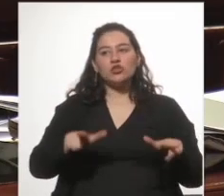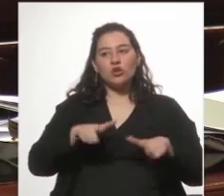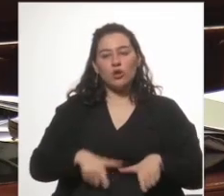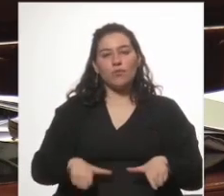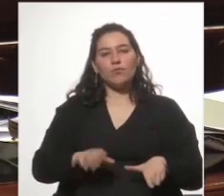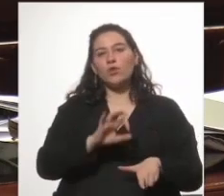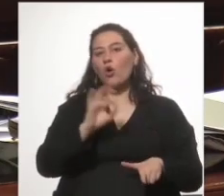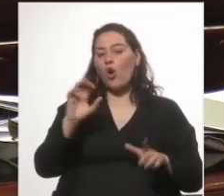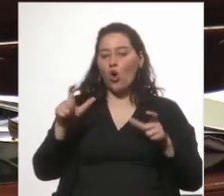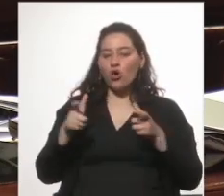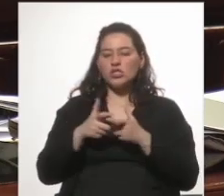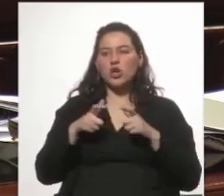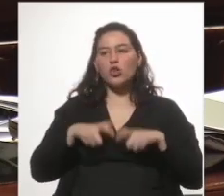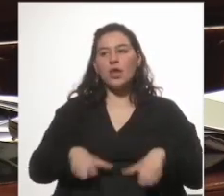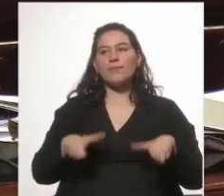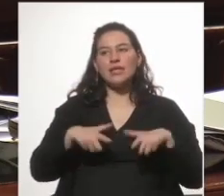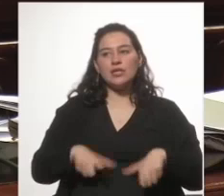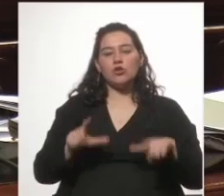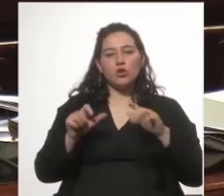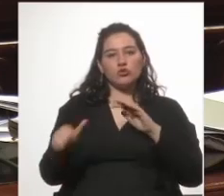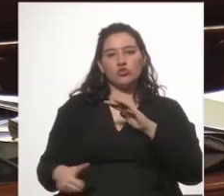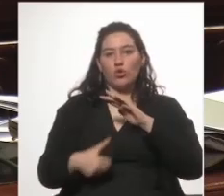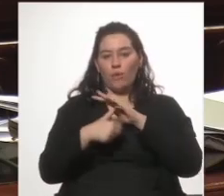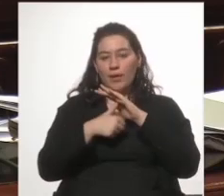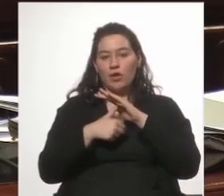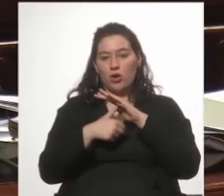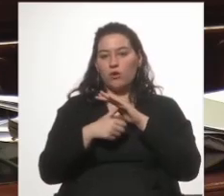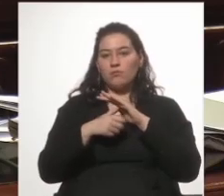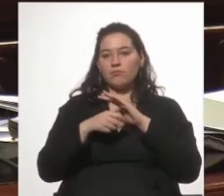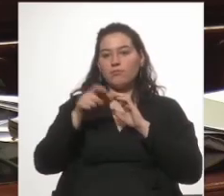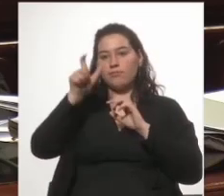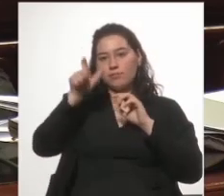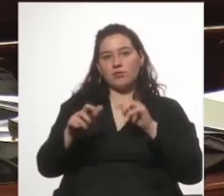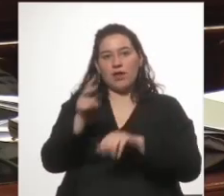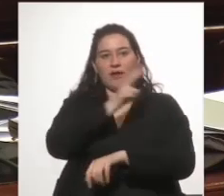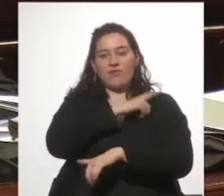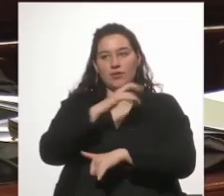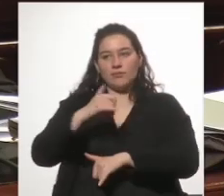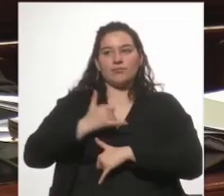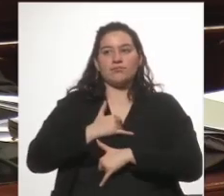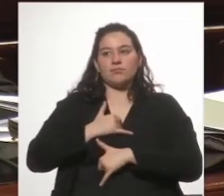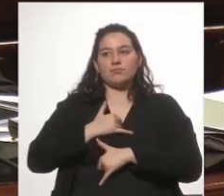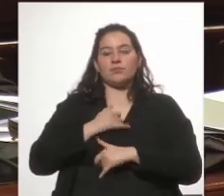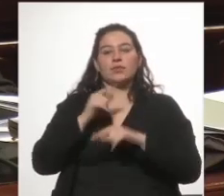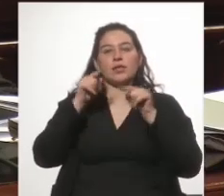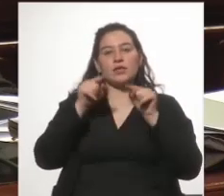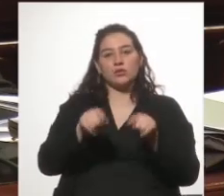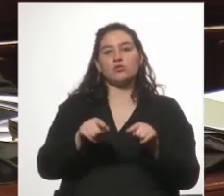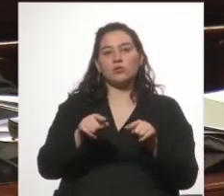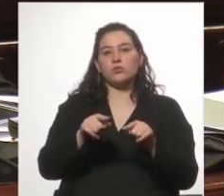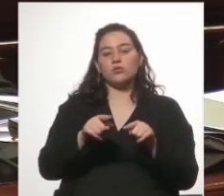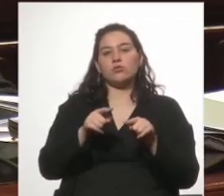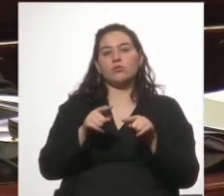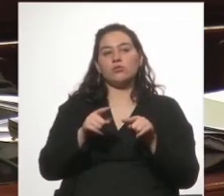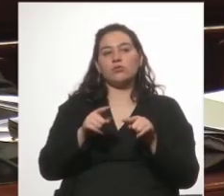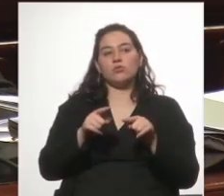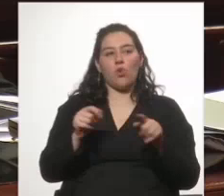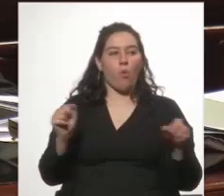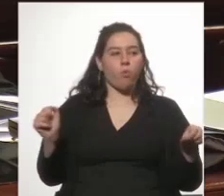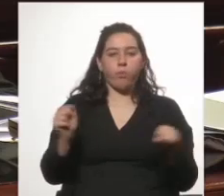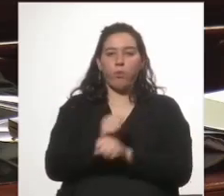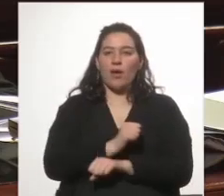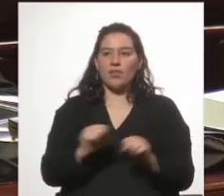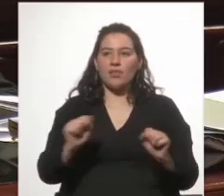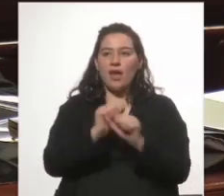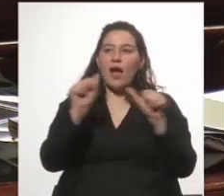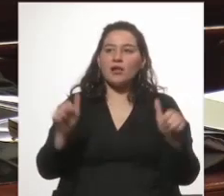con el Consejo de Ministros, el mando superior de todas las Fuerzas Armadas. En virtud de ello, hubiera resultado improcedente efectuar